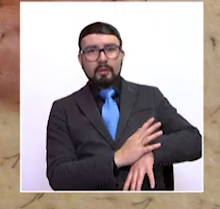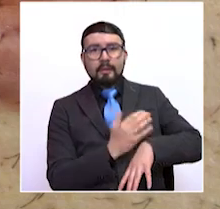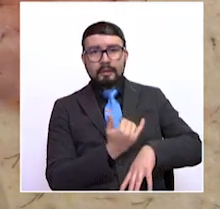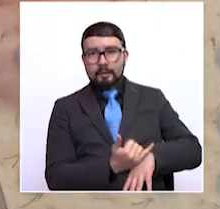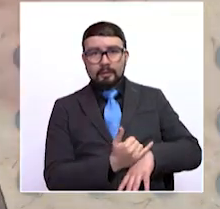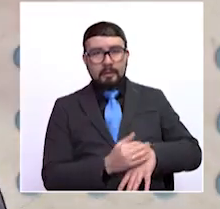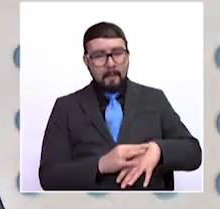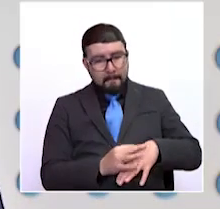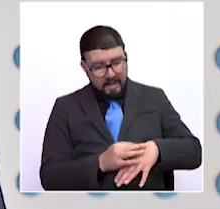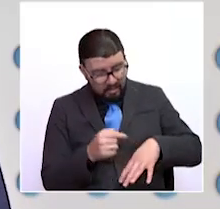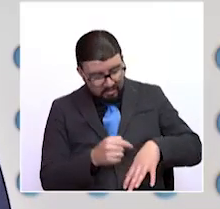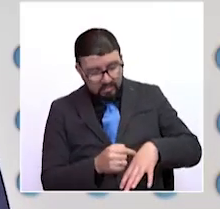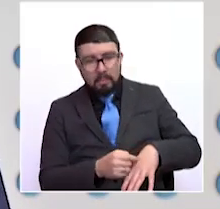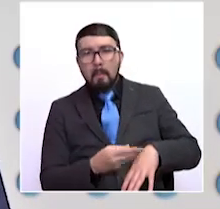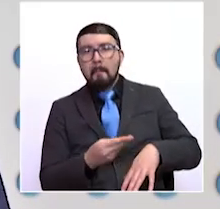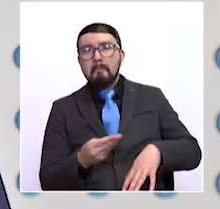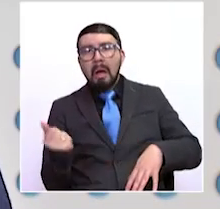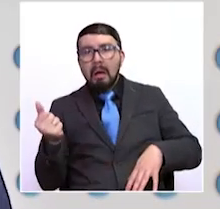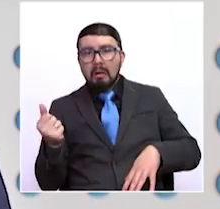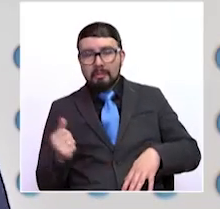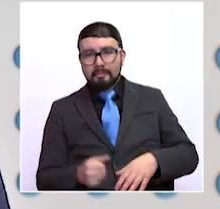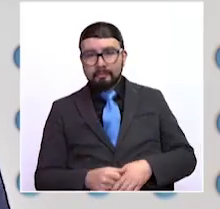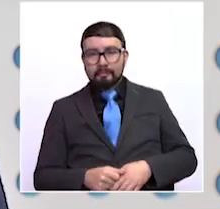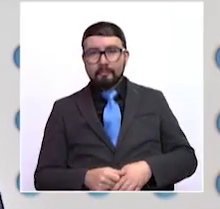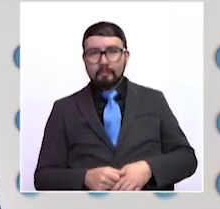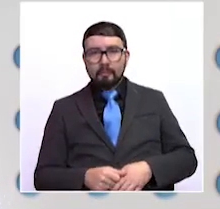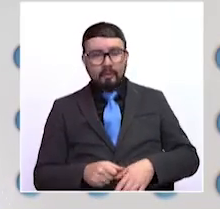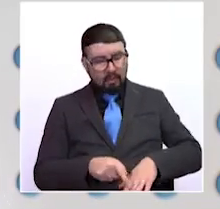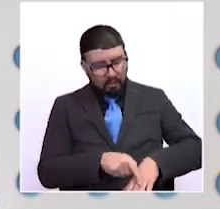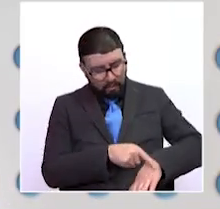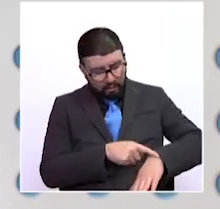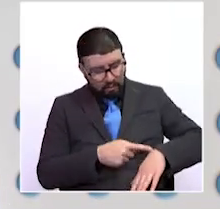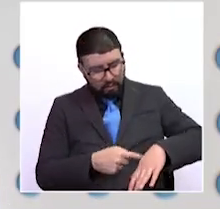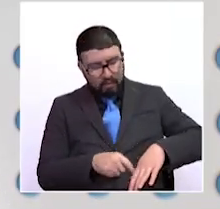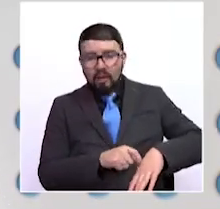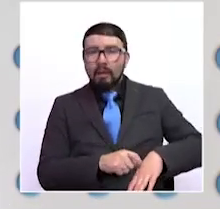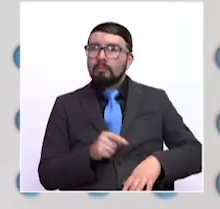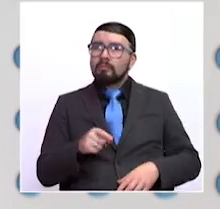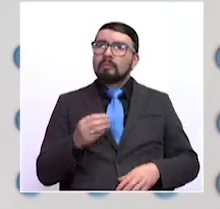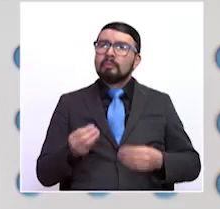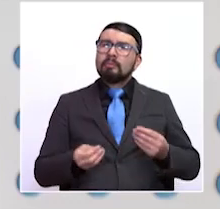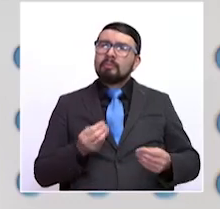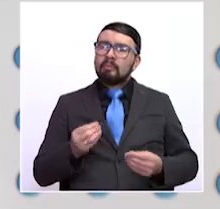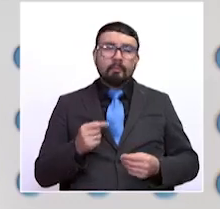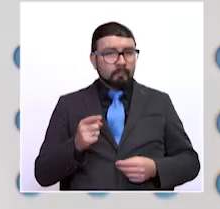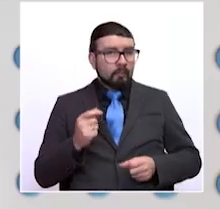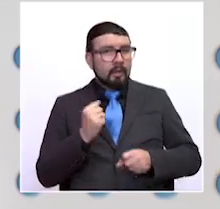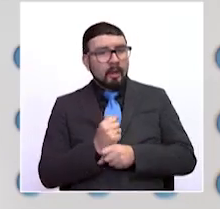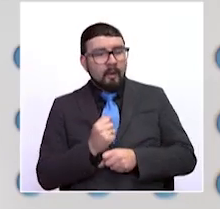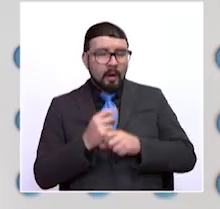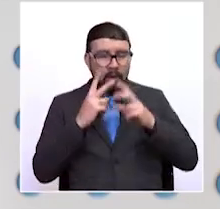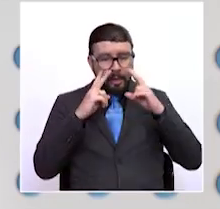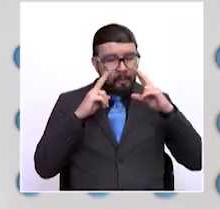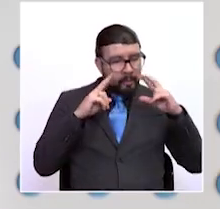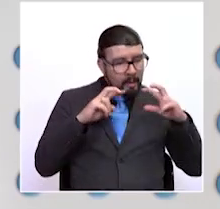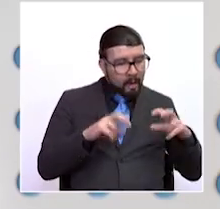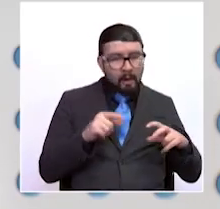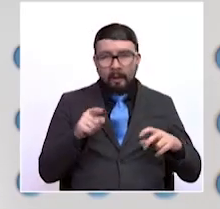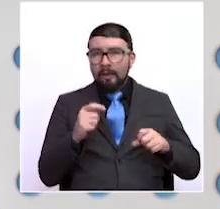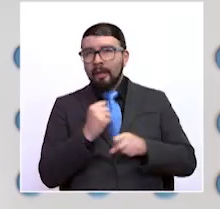piel. ¿Qué pasa entonces en este momento? En este momento estamos haciendo unos trabajos de investigación y unos